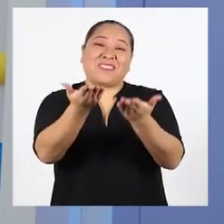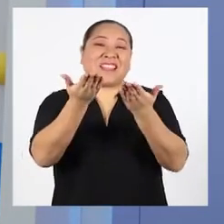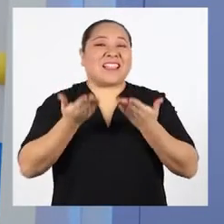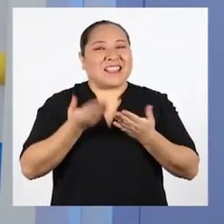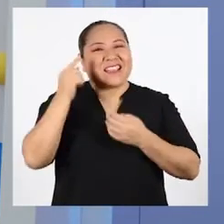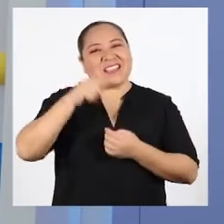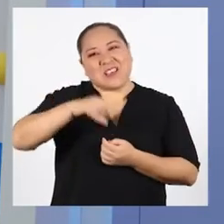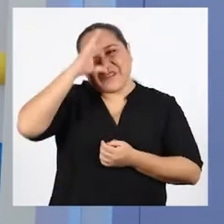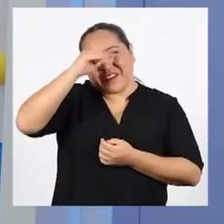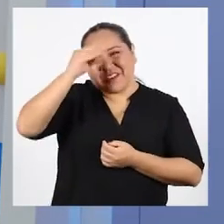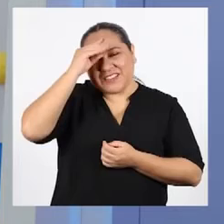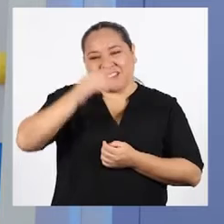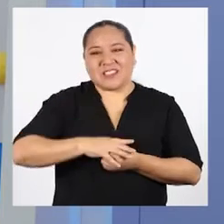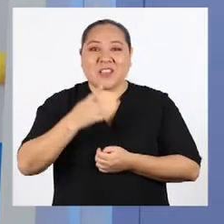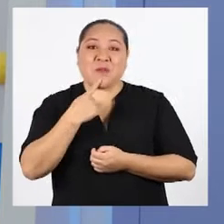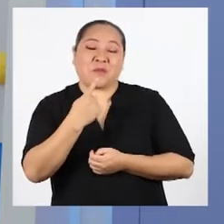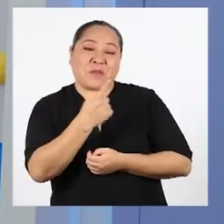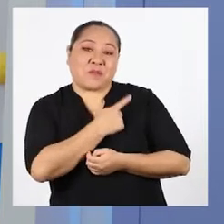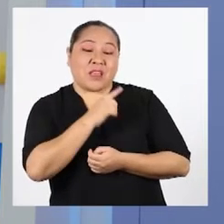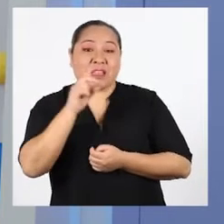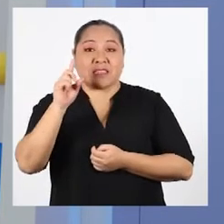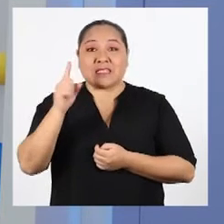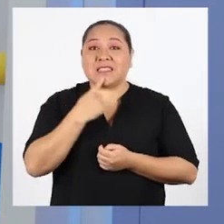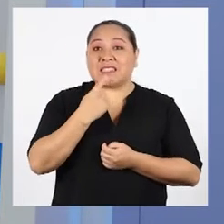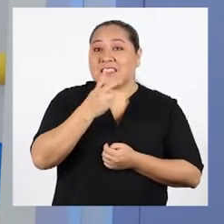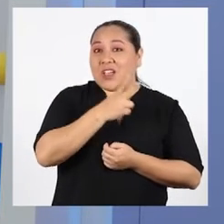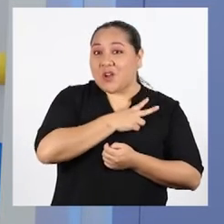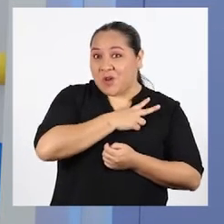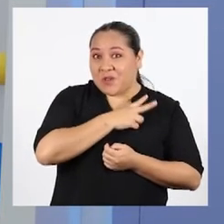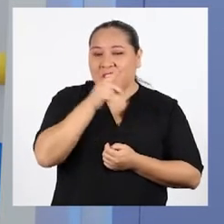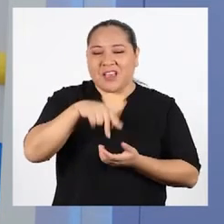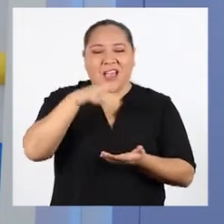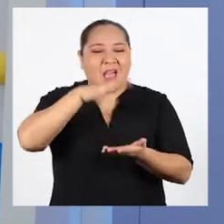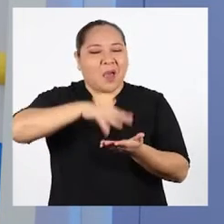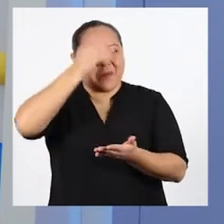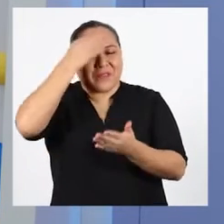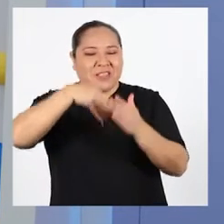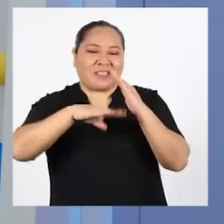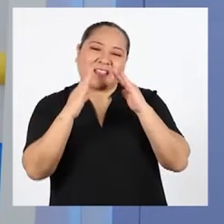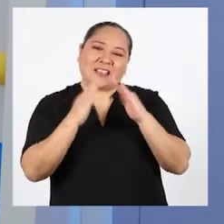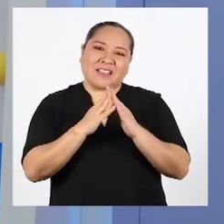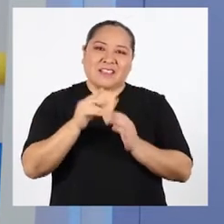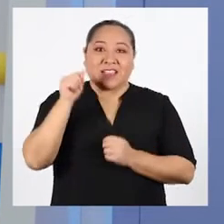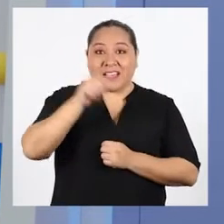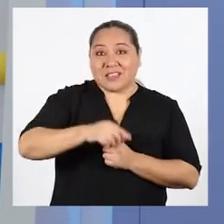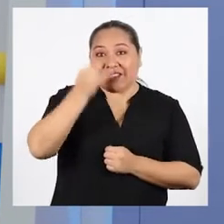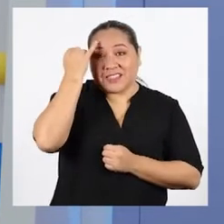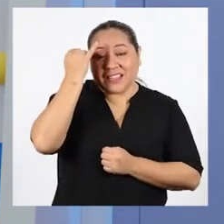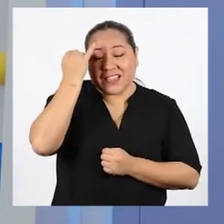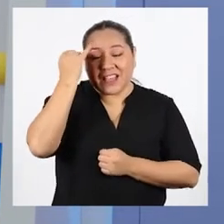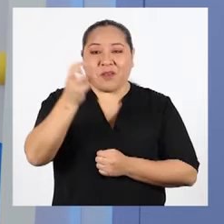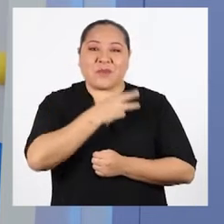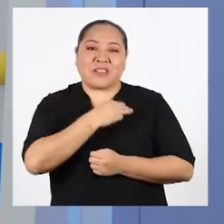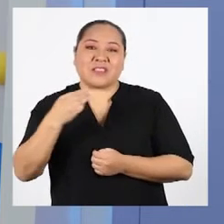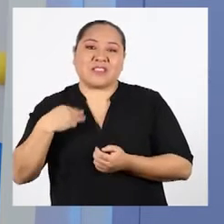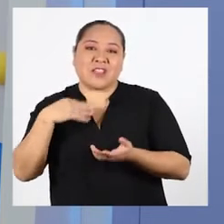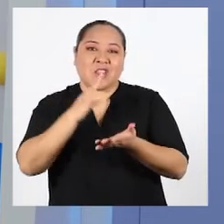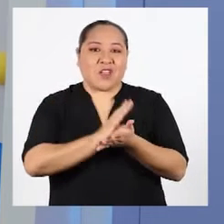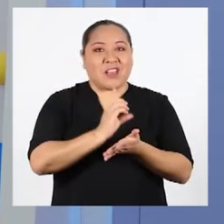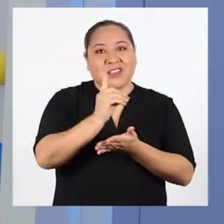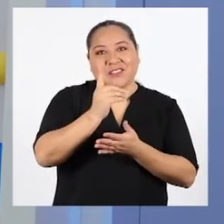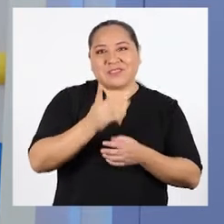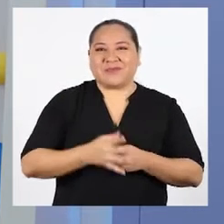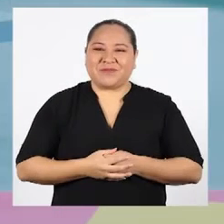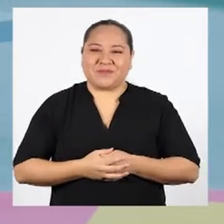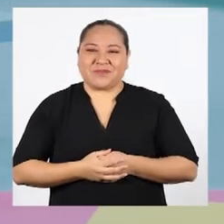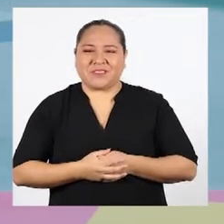Bienvenidas y bienvenidos, chicas y chicos de primero y segundo de secundaria Aprendo en Casa. Esta es una iniciativa del Ministerio